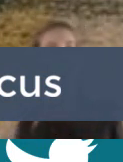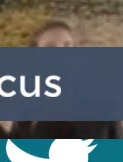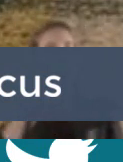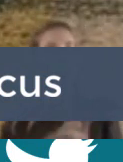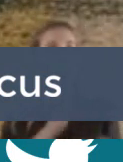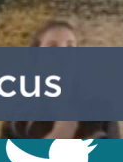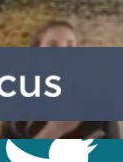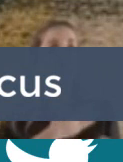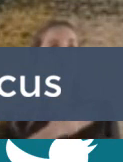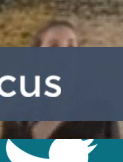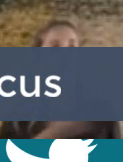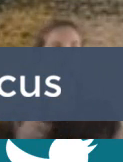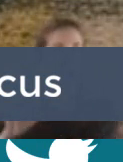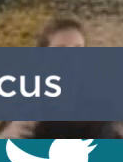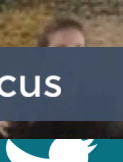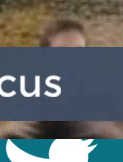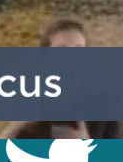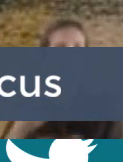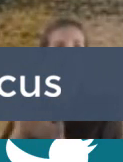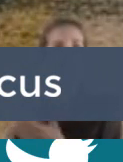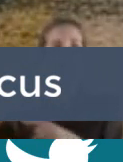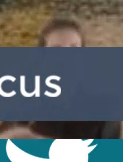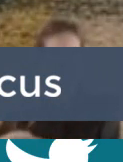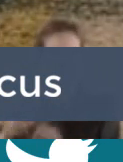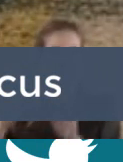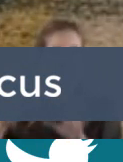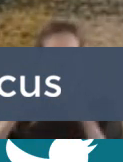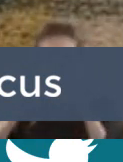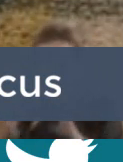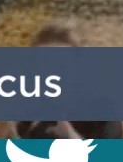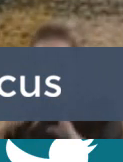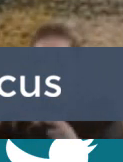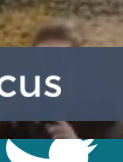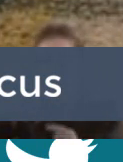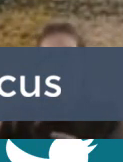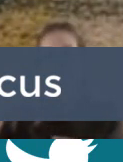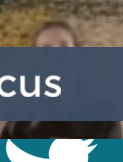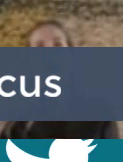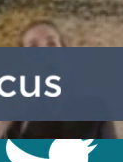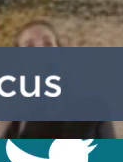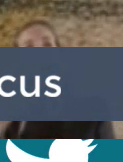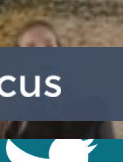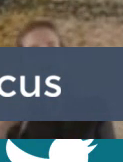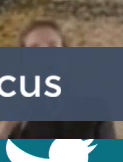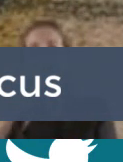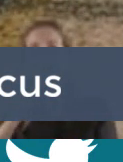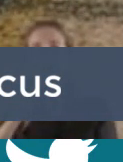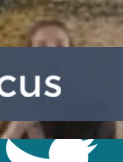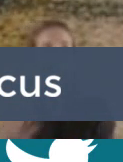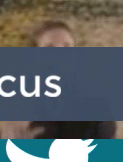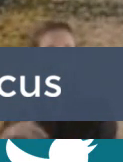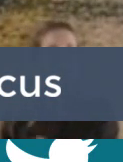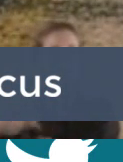tienen los sectores de derecha cuando hablan solamente de la triada Venezuela, Cuba, Nicaragua. Y el periodismo lo reproduce permanentemente. ¿Por qué los medios solamente